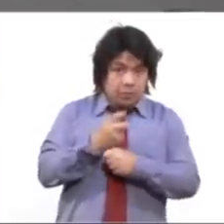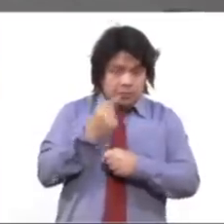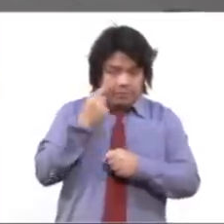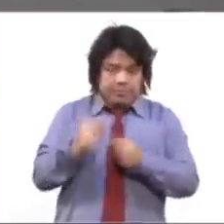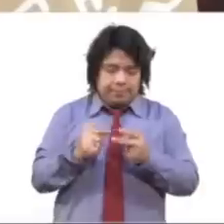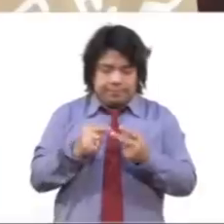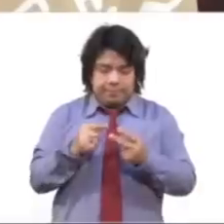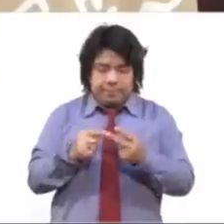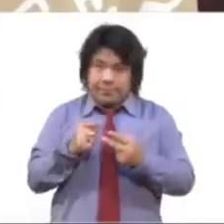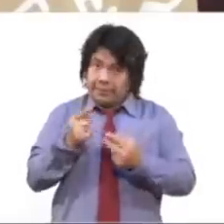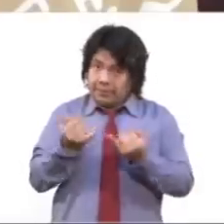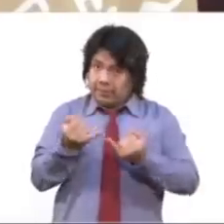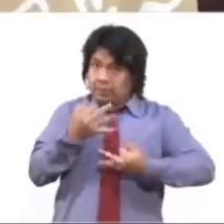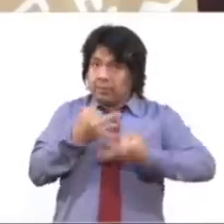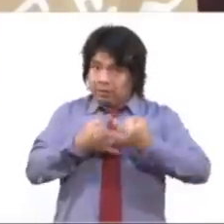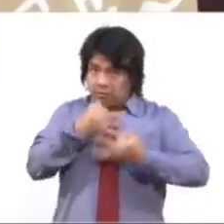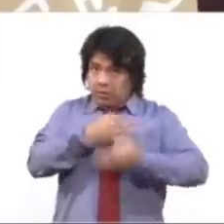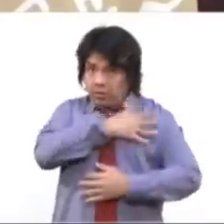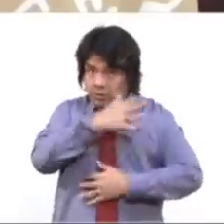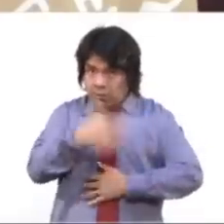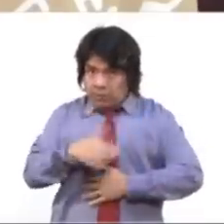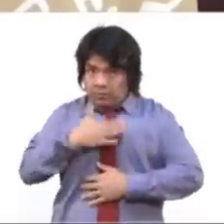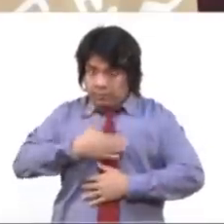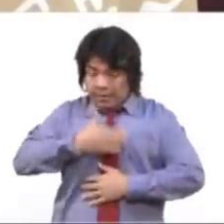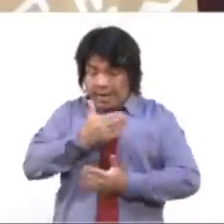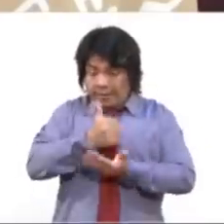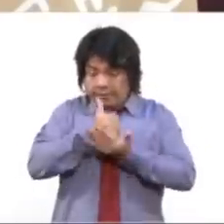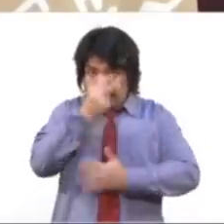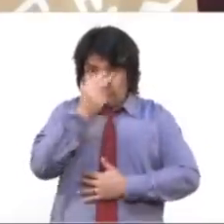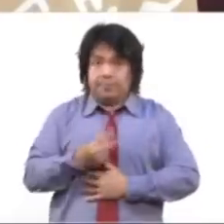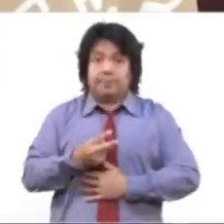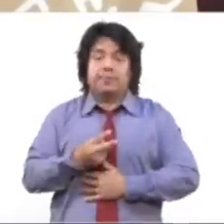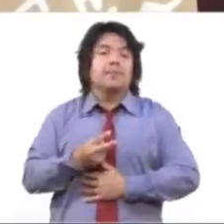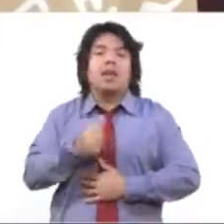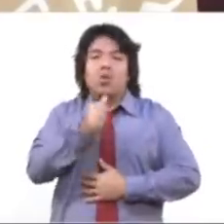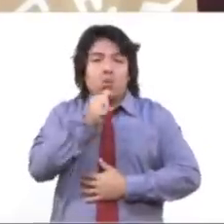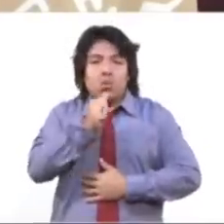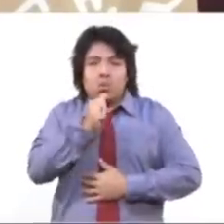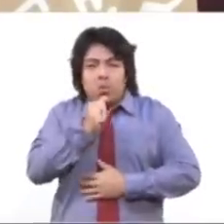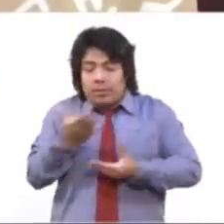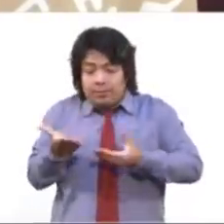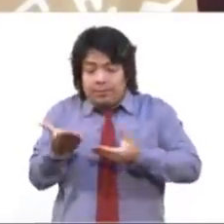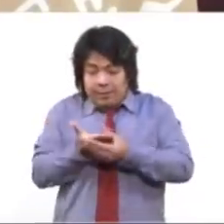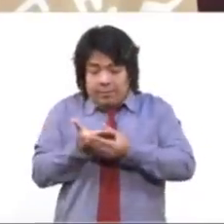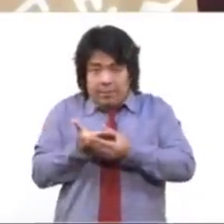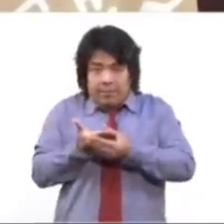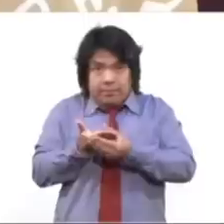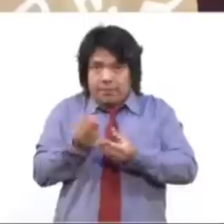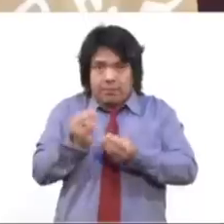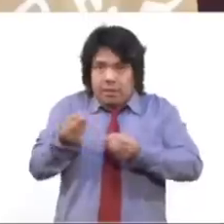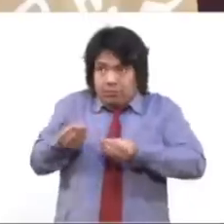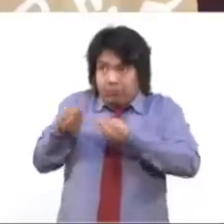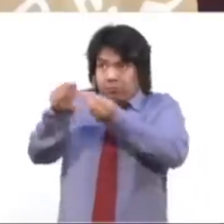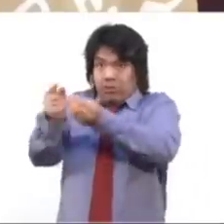Aún la Fiscalía General de Justicia del Estado de México no ha entregado la carpeta a la